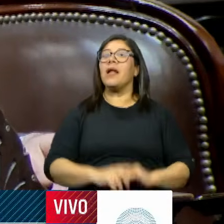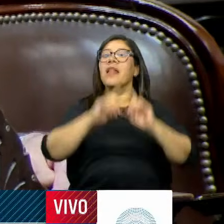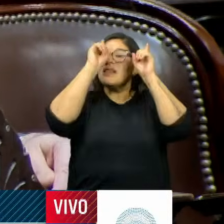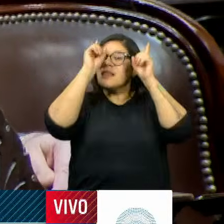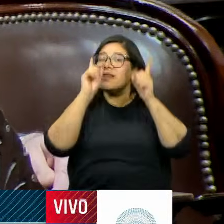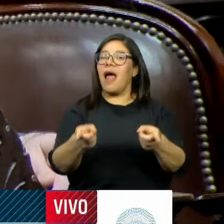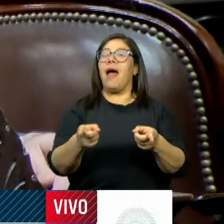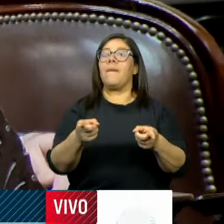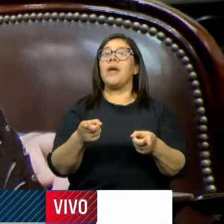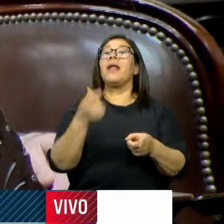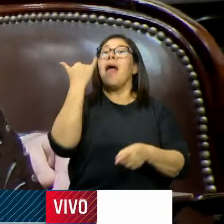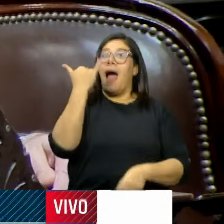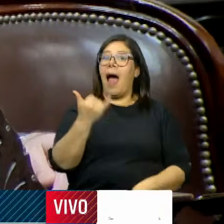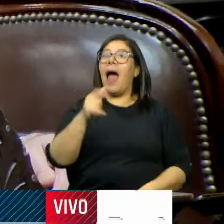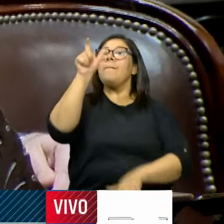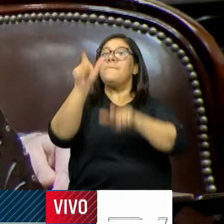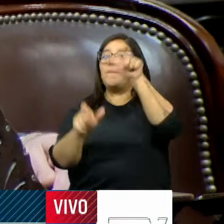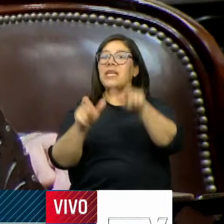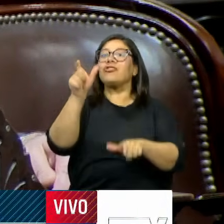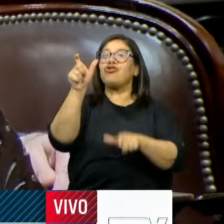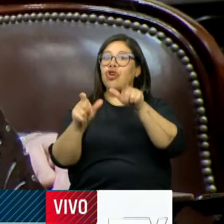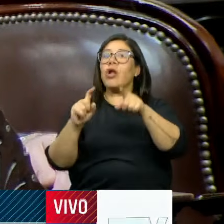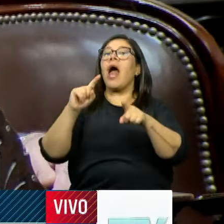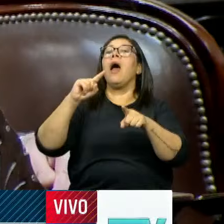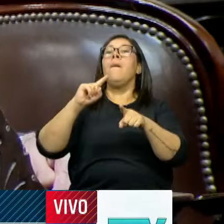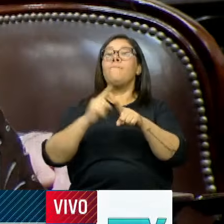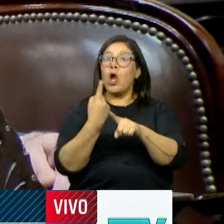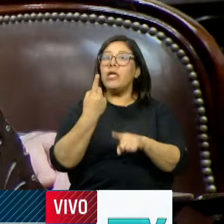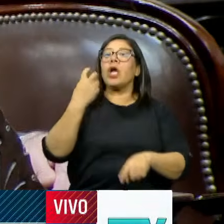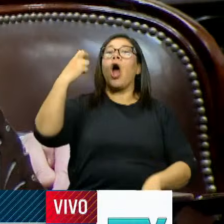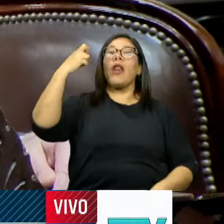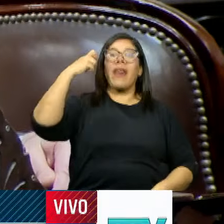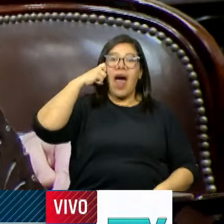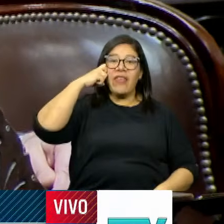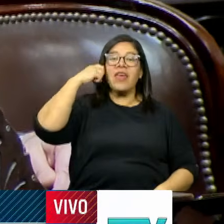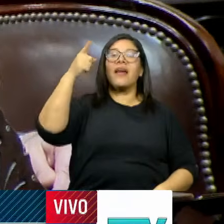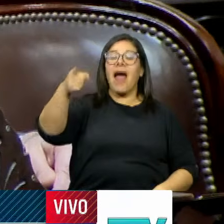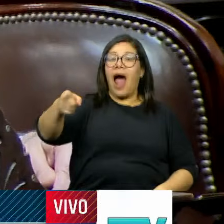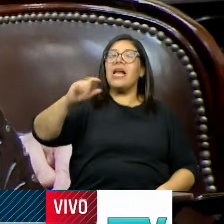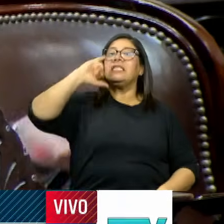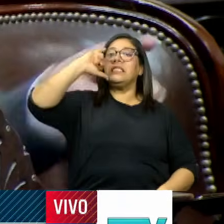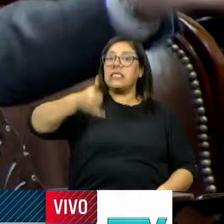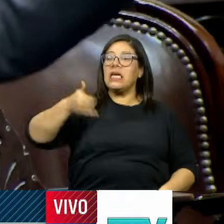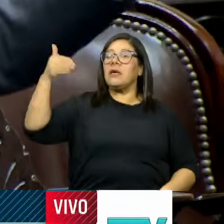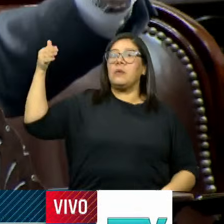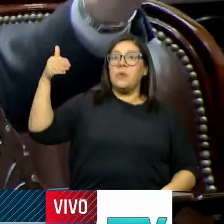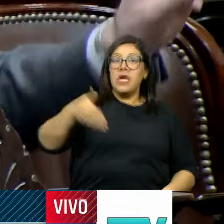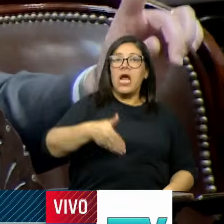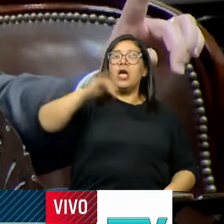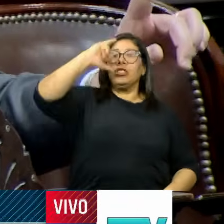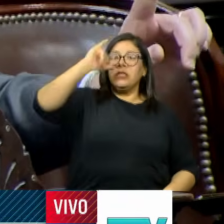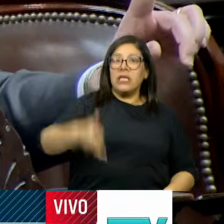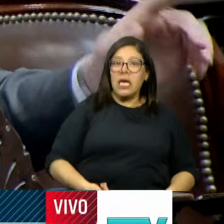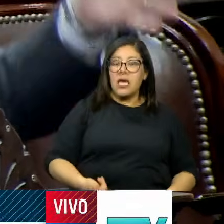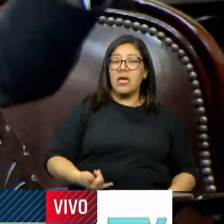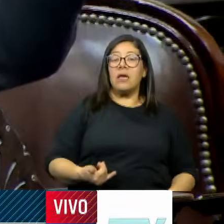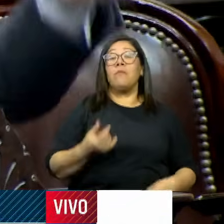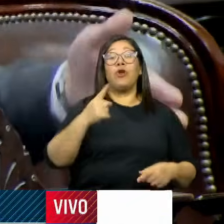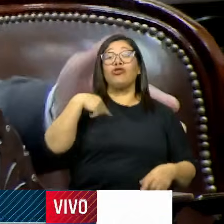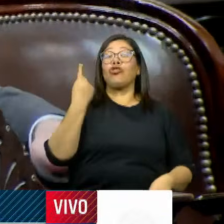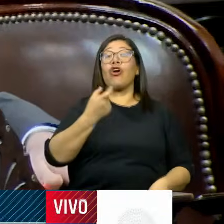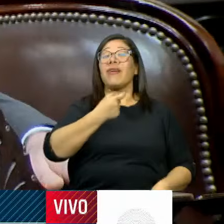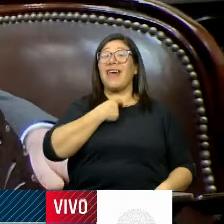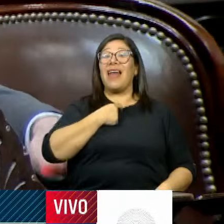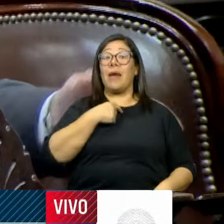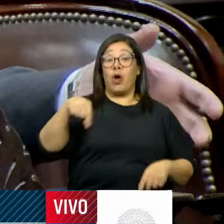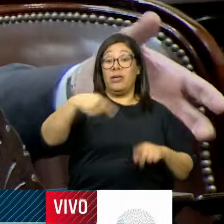hay otros radicales que sí estamos dando quórum para ponerle punto final a la corrupción en la semana en la que